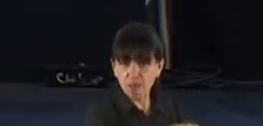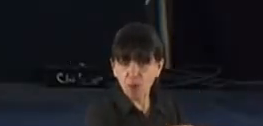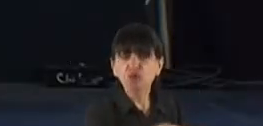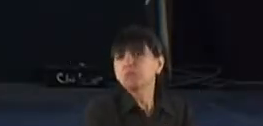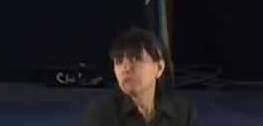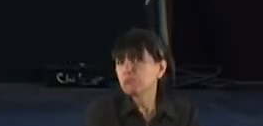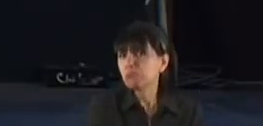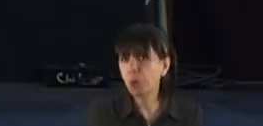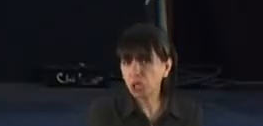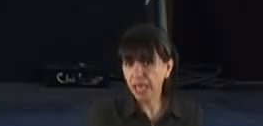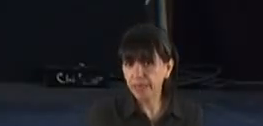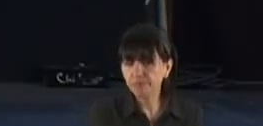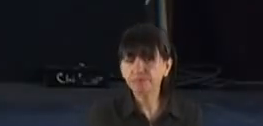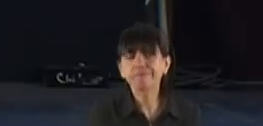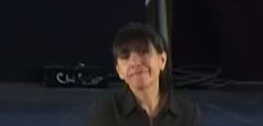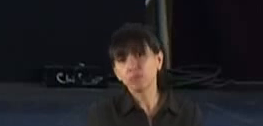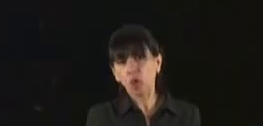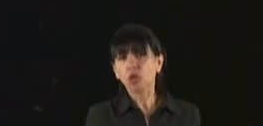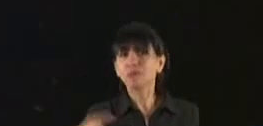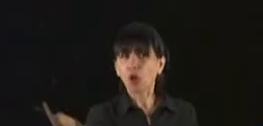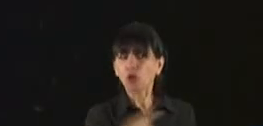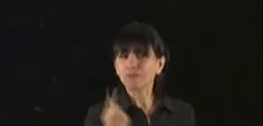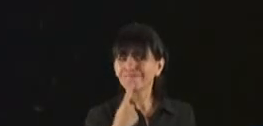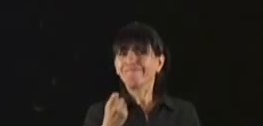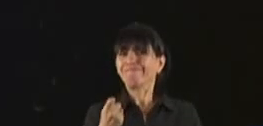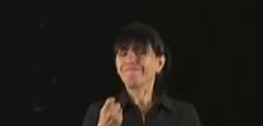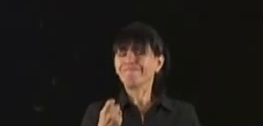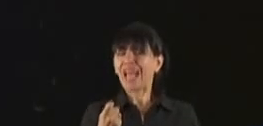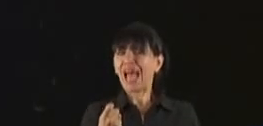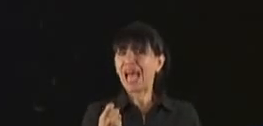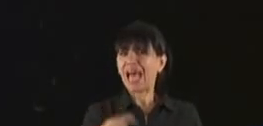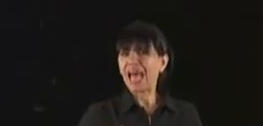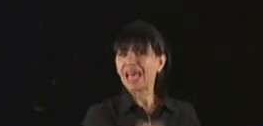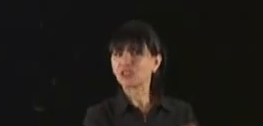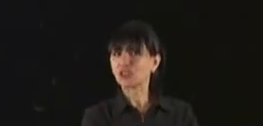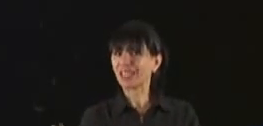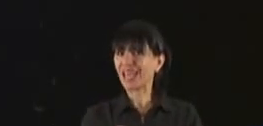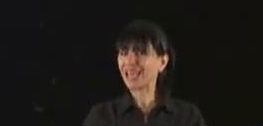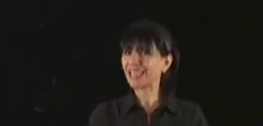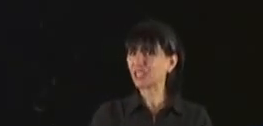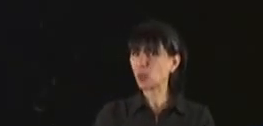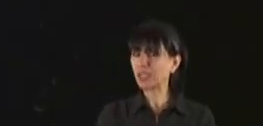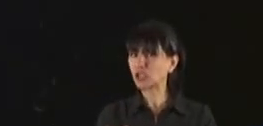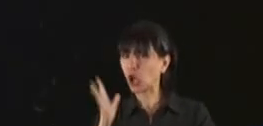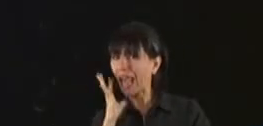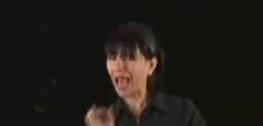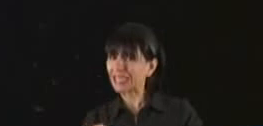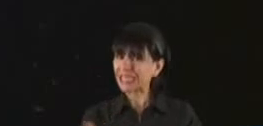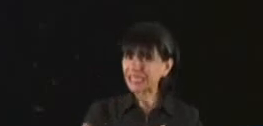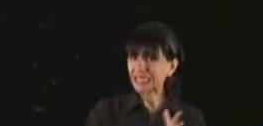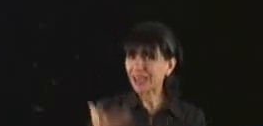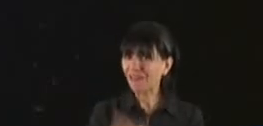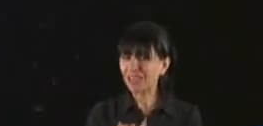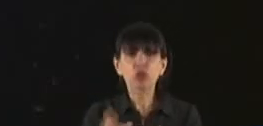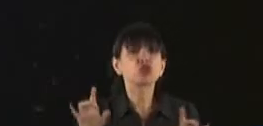hicimos? Básicamente porque nos dábamos cuenta que algo estaba pasando en la sociedad argentina. Que no era solamente la